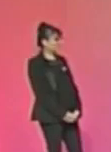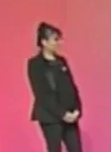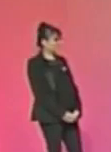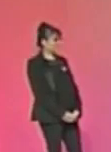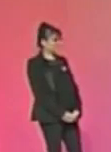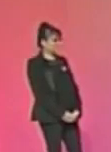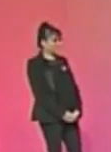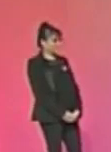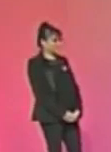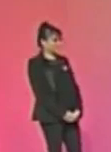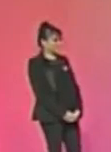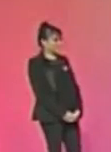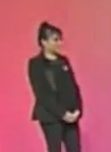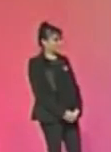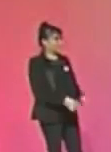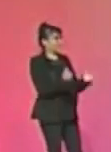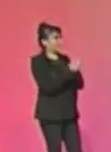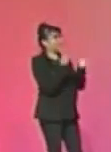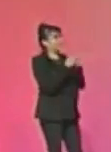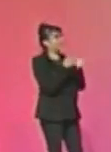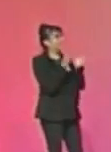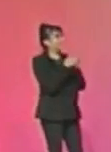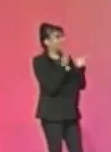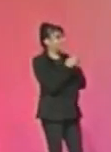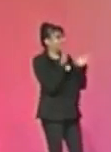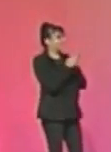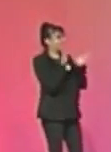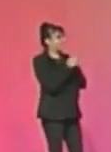Eduardo Ismael Torres Gómez.